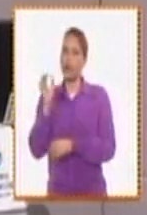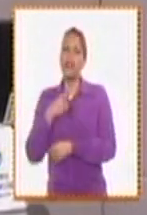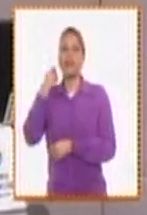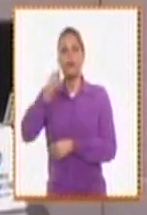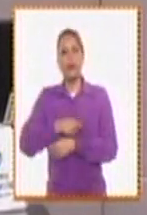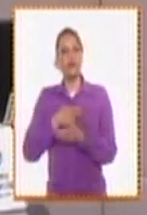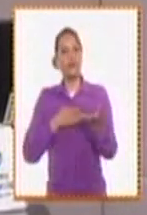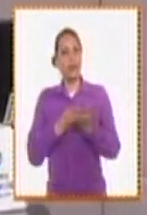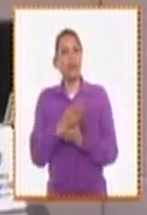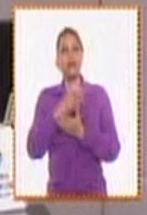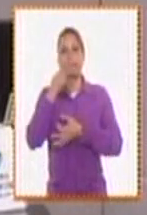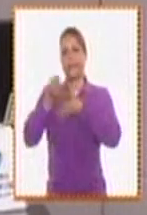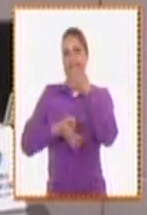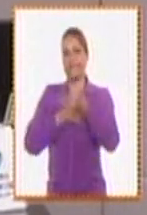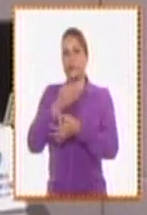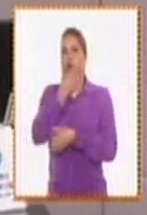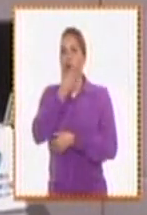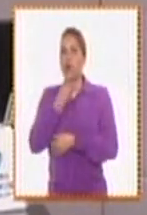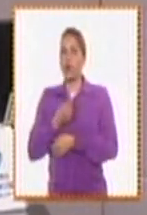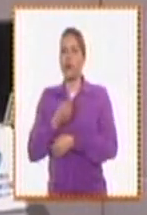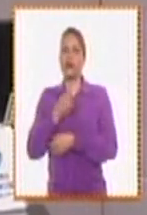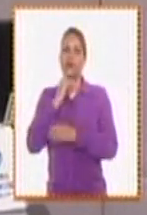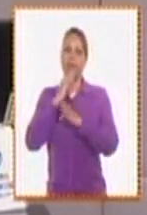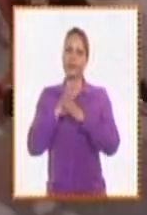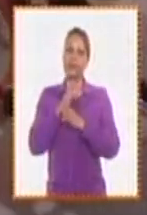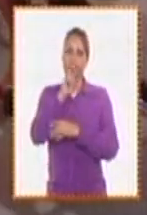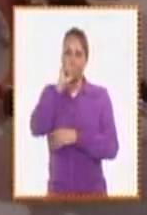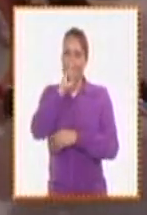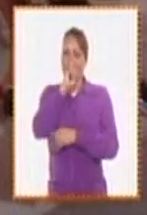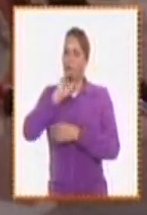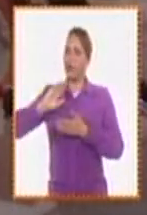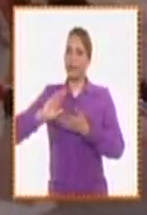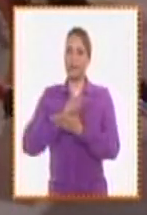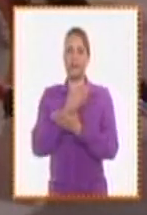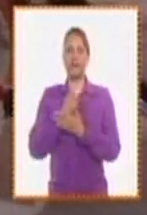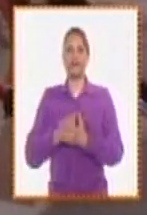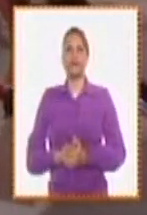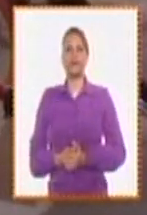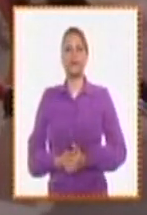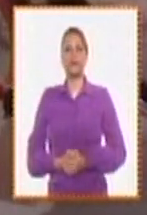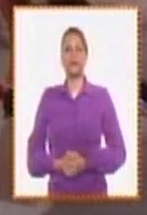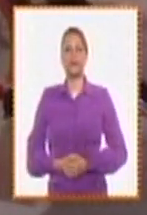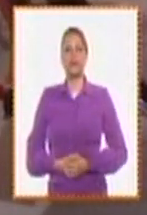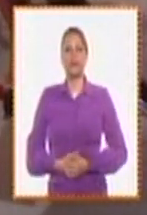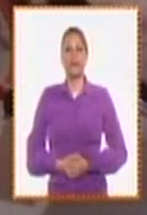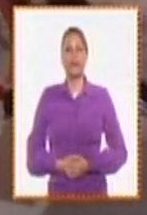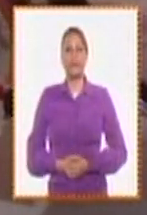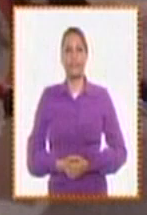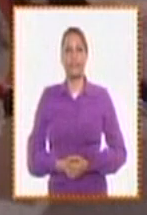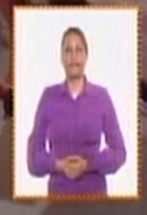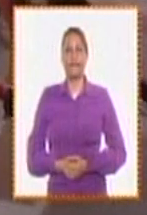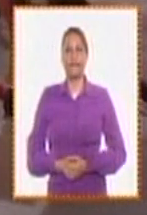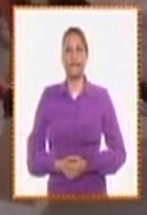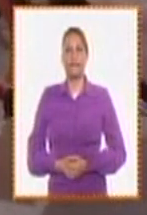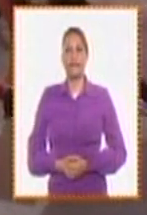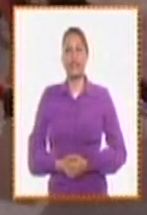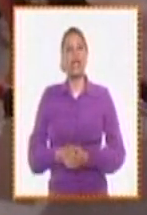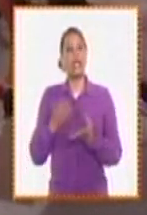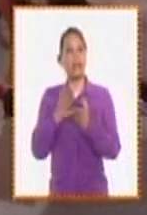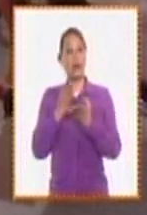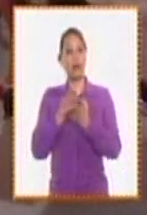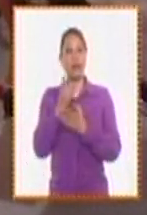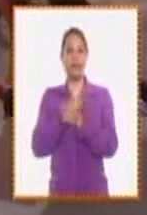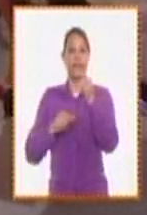jóvenes acorde con los principios éticos y morales de nuestra sociedad. La escuela es piedra angular en ese trabajo, pero la mejor manera de